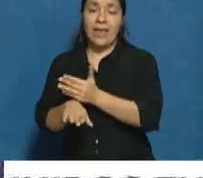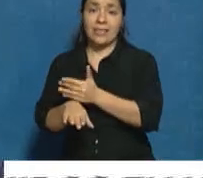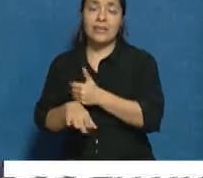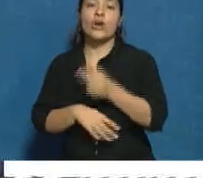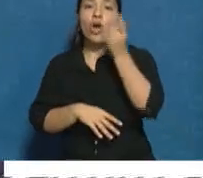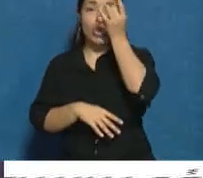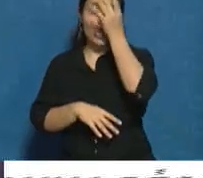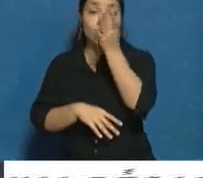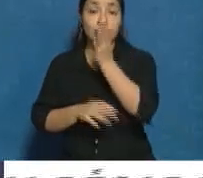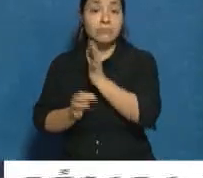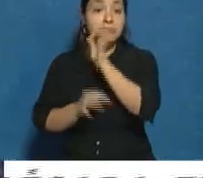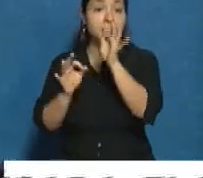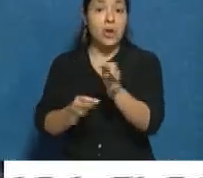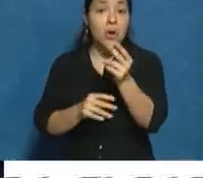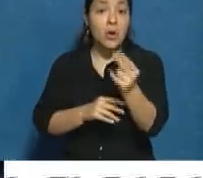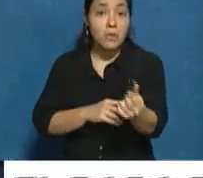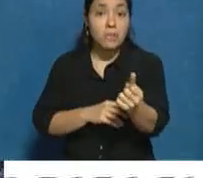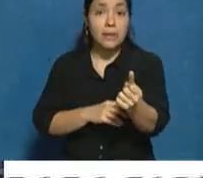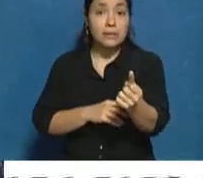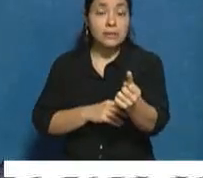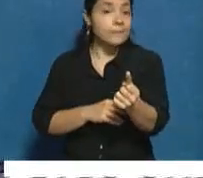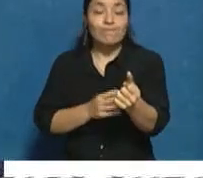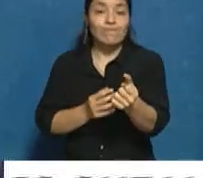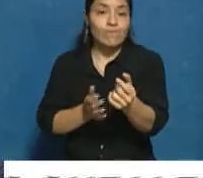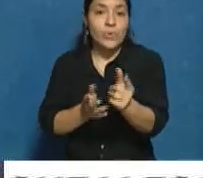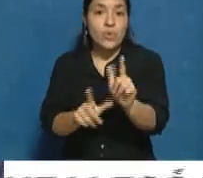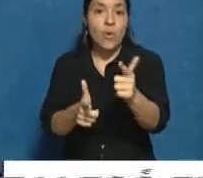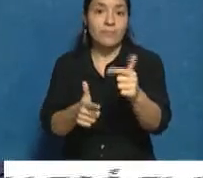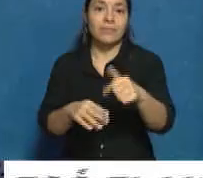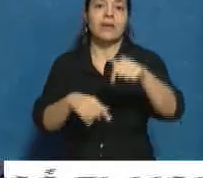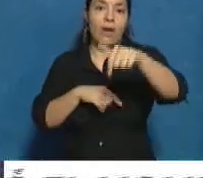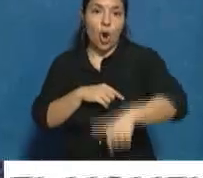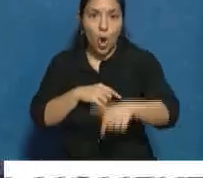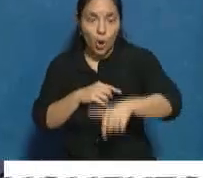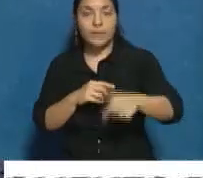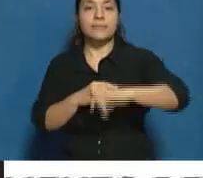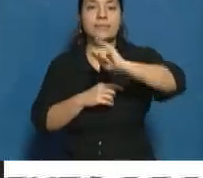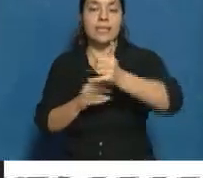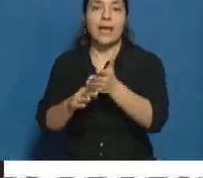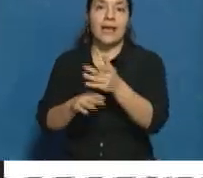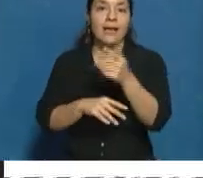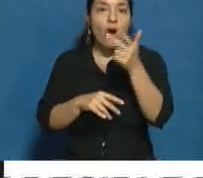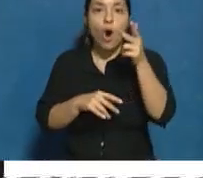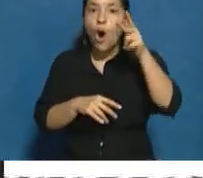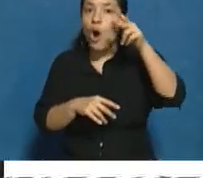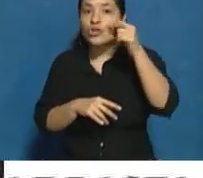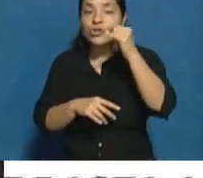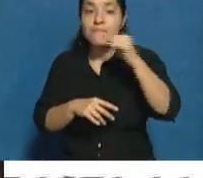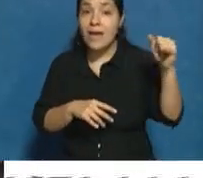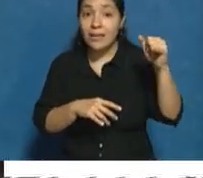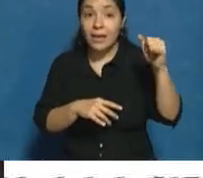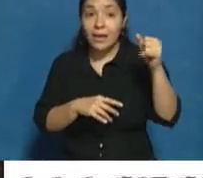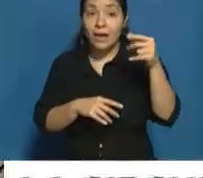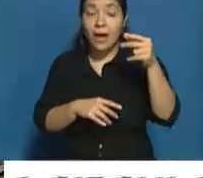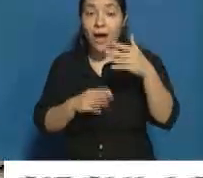mediodía y ya no había garrafa. Entonces, bueno, decidimos aprovechar hoy día para venir temprano. Bueno, nos encontramos que abrían a las 8:30, cuando abrían a las 8, pero